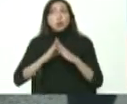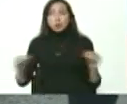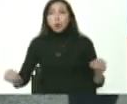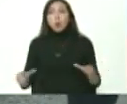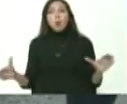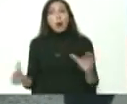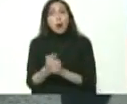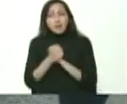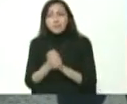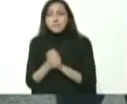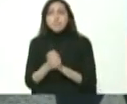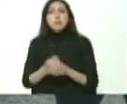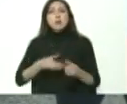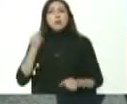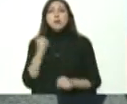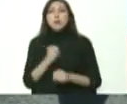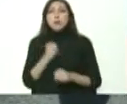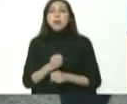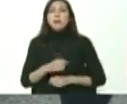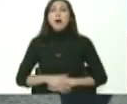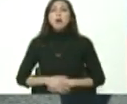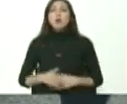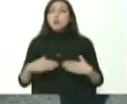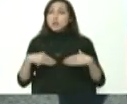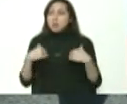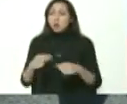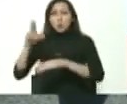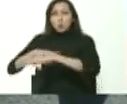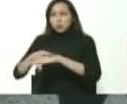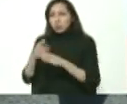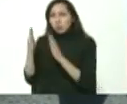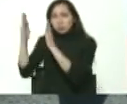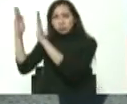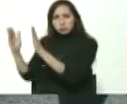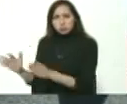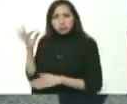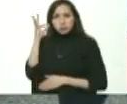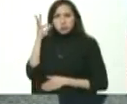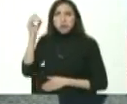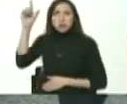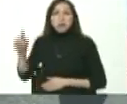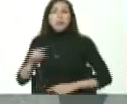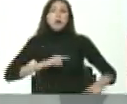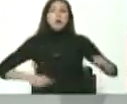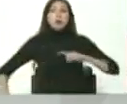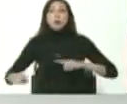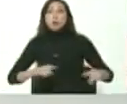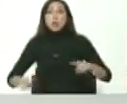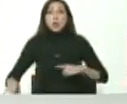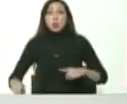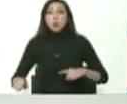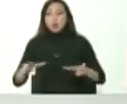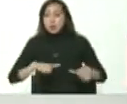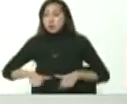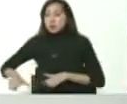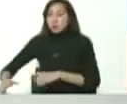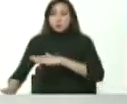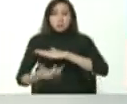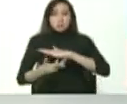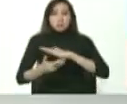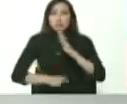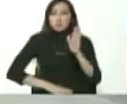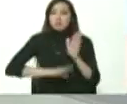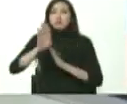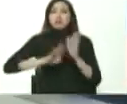Rainer Rondón, Autoridad Única de Salud, el licenciado Junior González, el coordinador de este centro de alta tecnología,